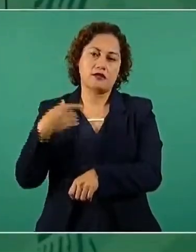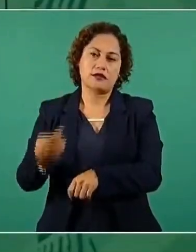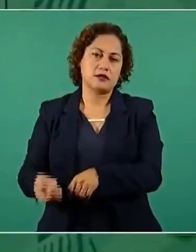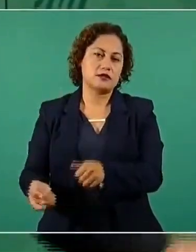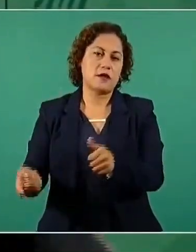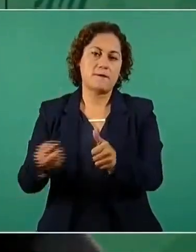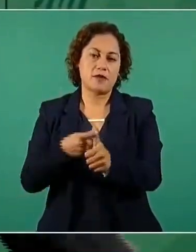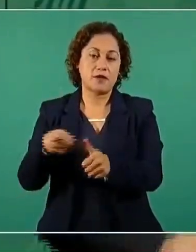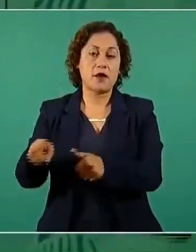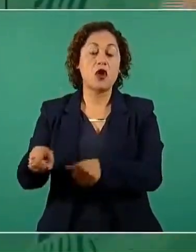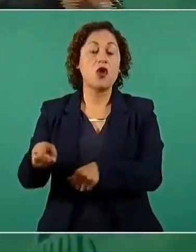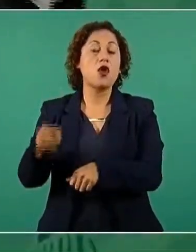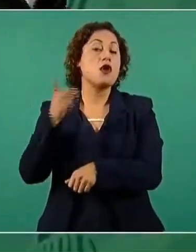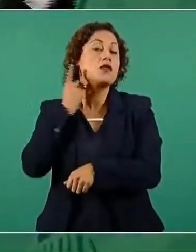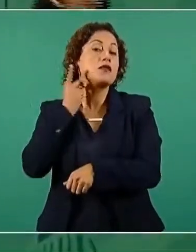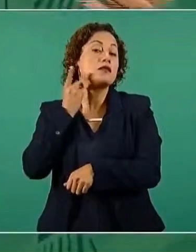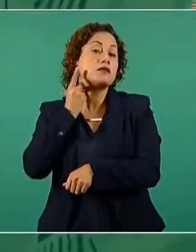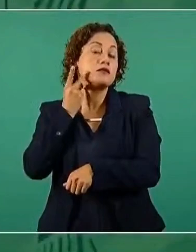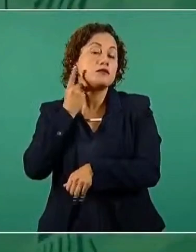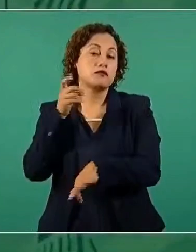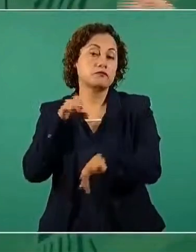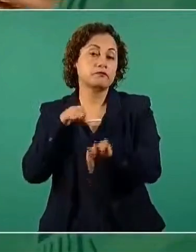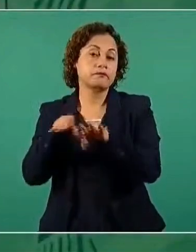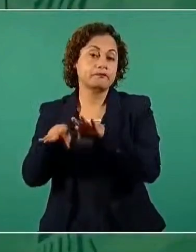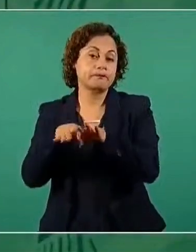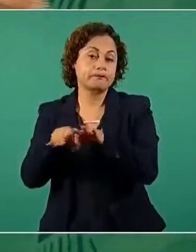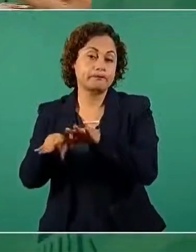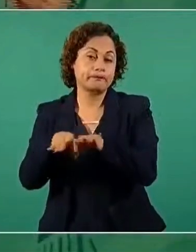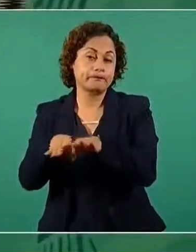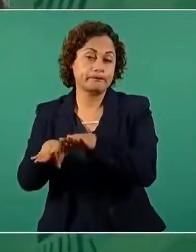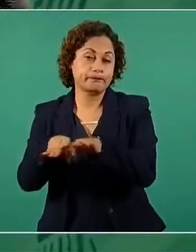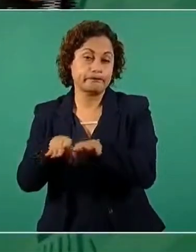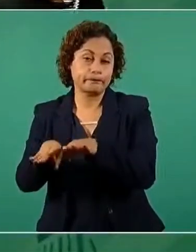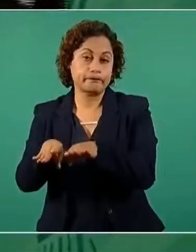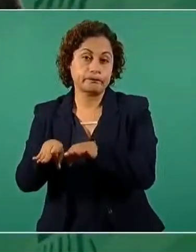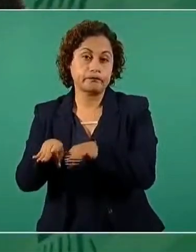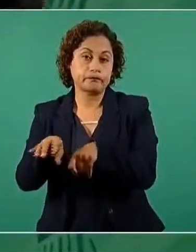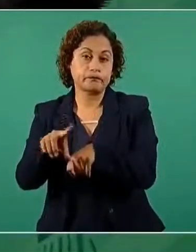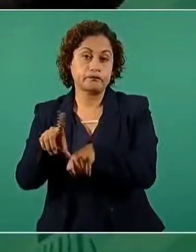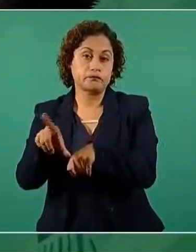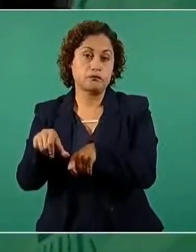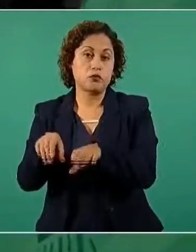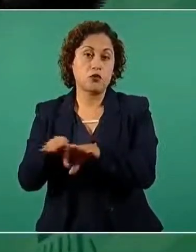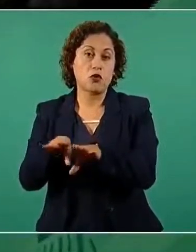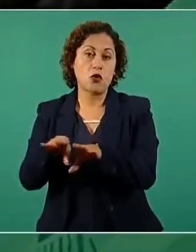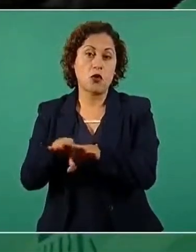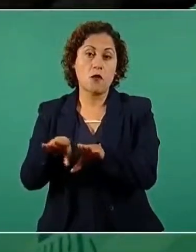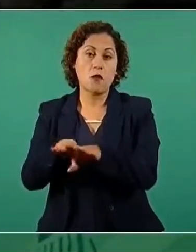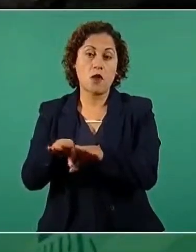y era como el que recogía